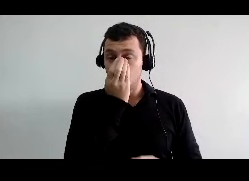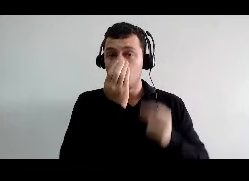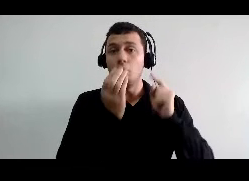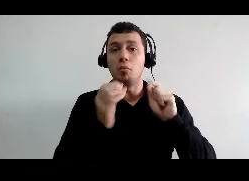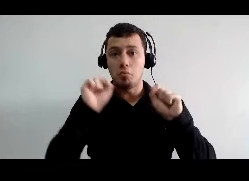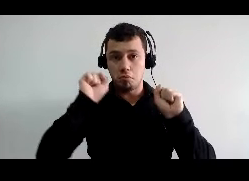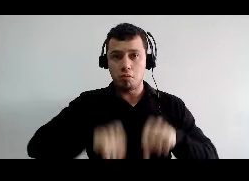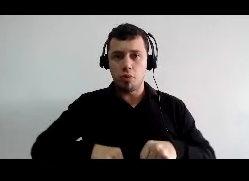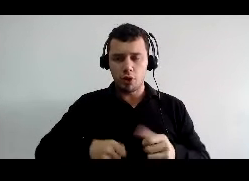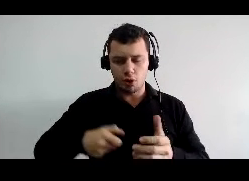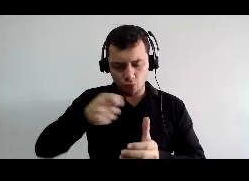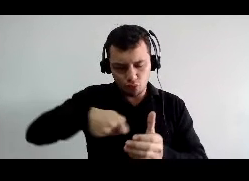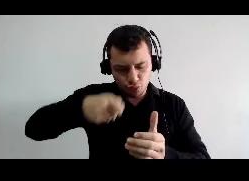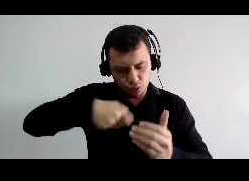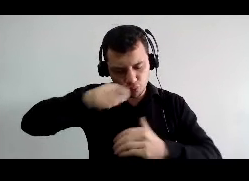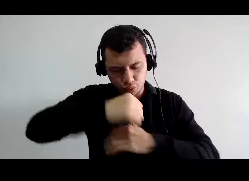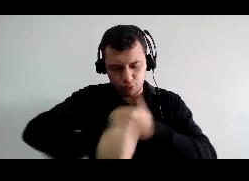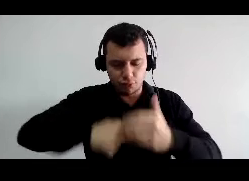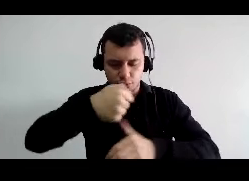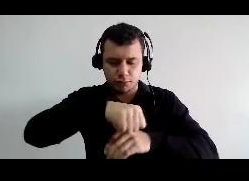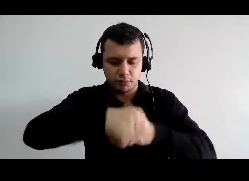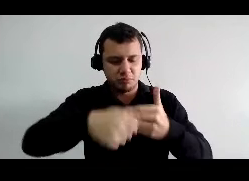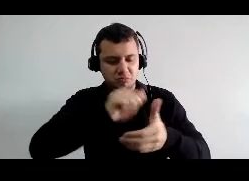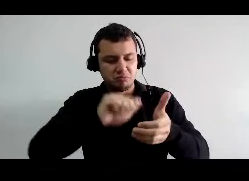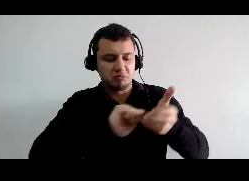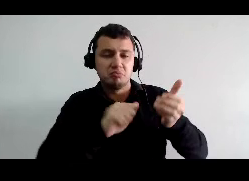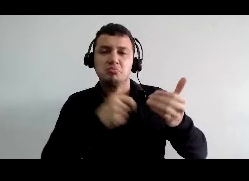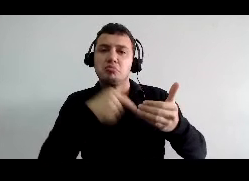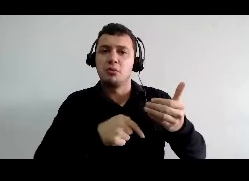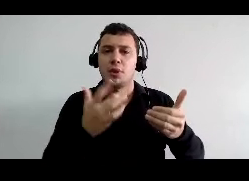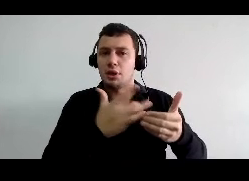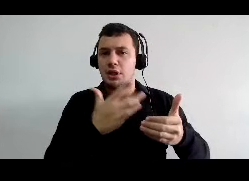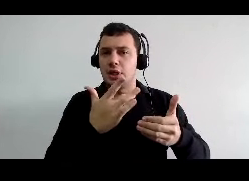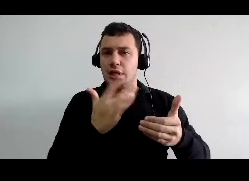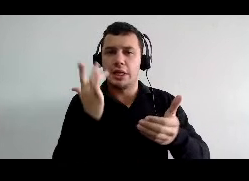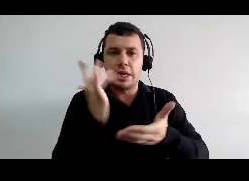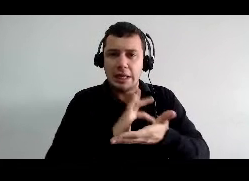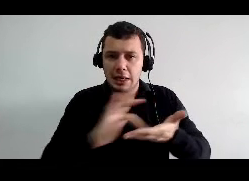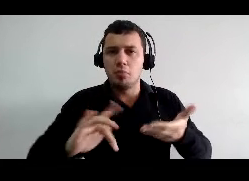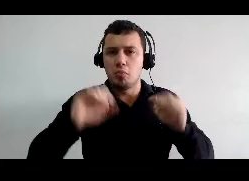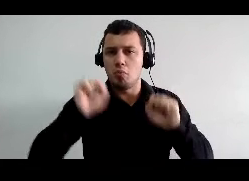aproximadamente unos 40 estudios hechos en el Reino Unido, en Europa y en Estados Unidos